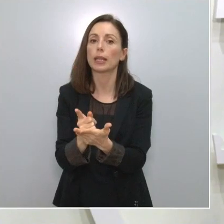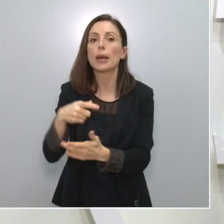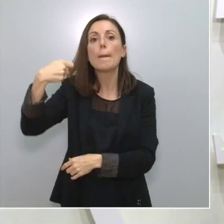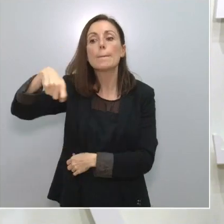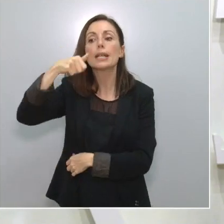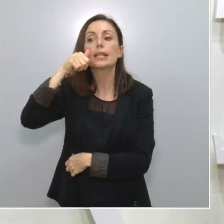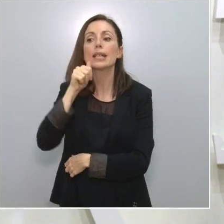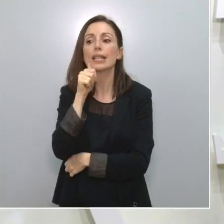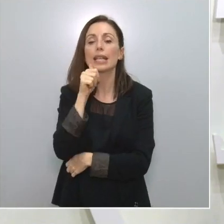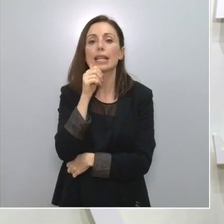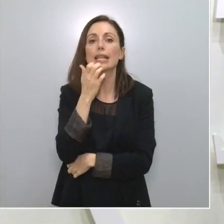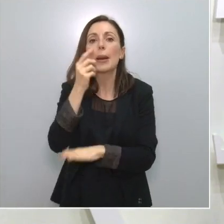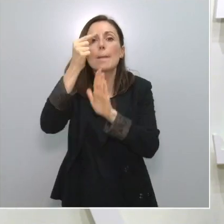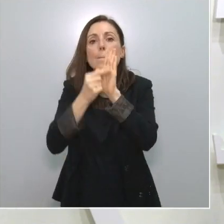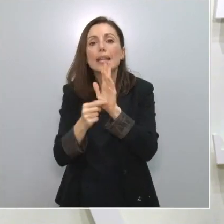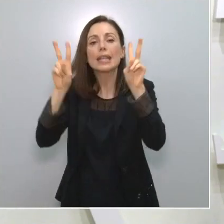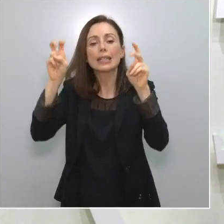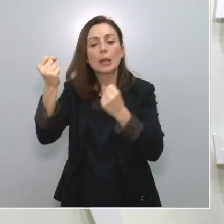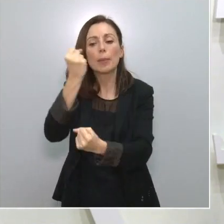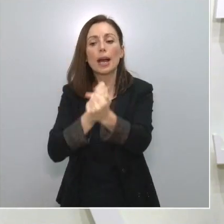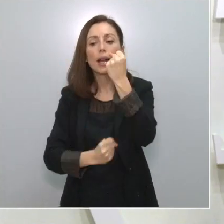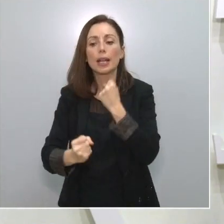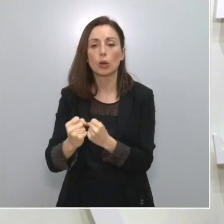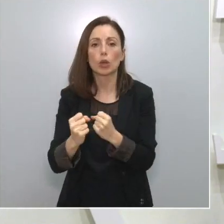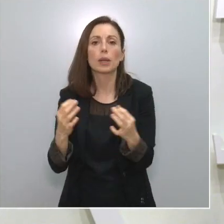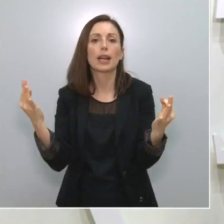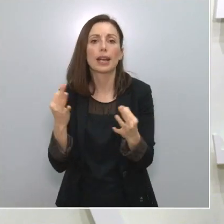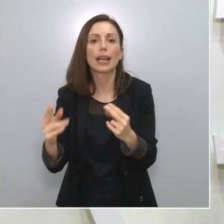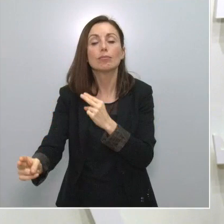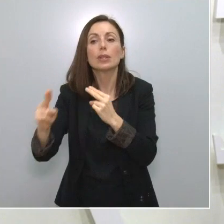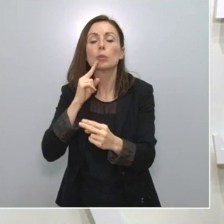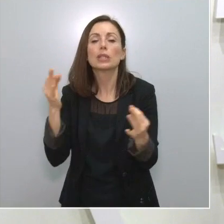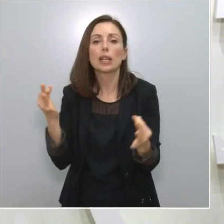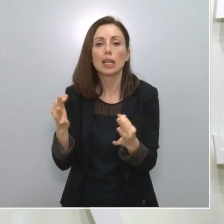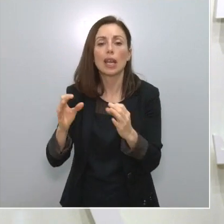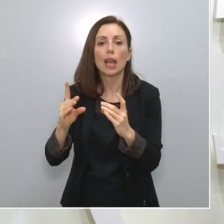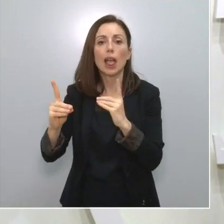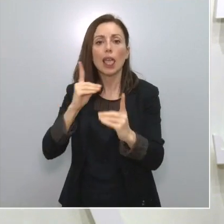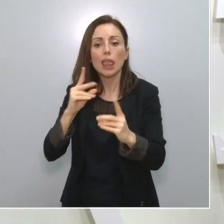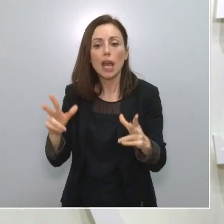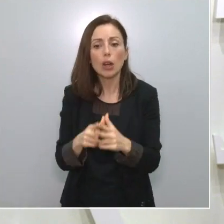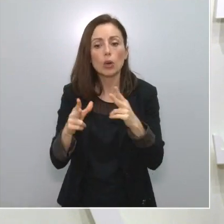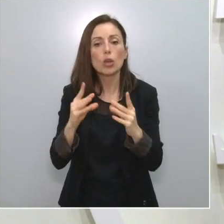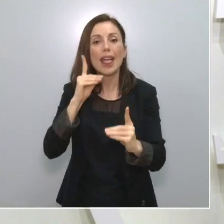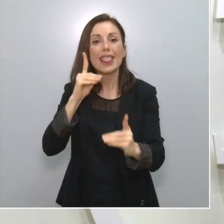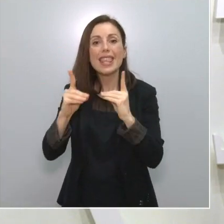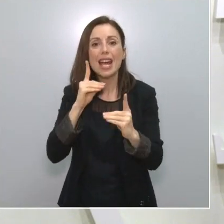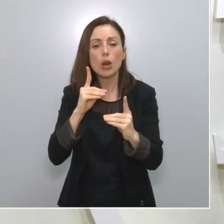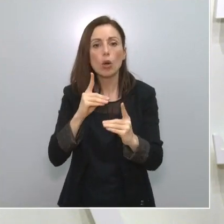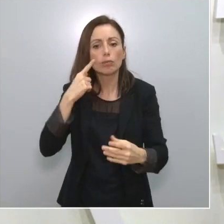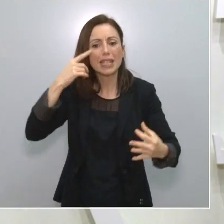Sánchez que cualquier medida económica responda al diálogo social, a un diálogo real y